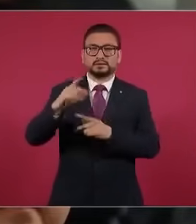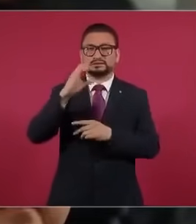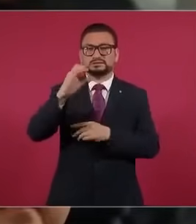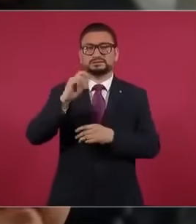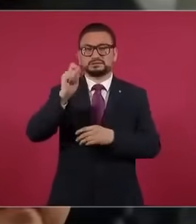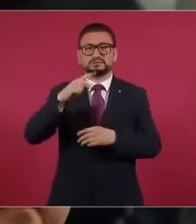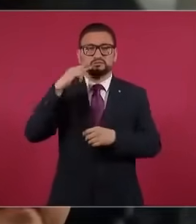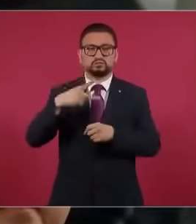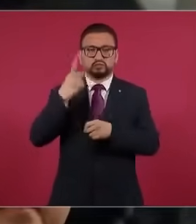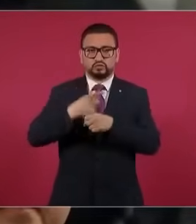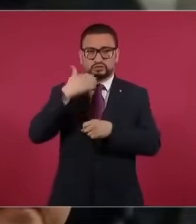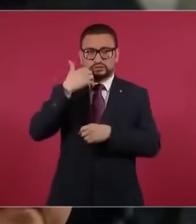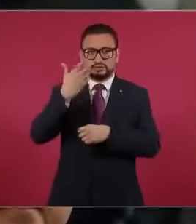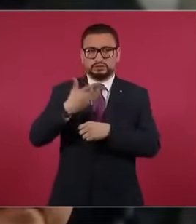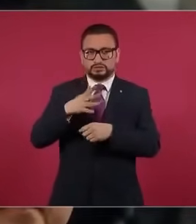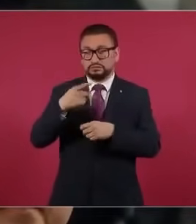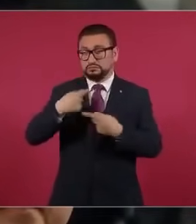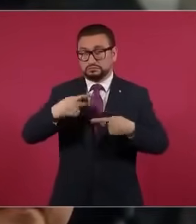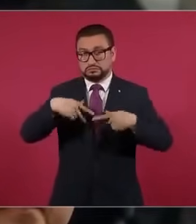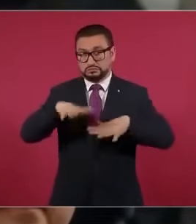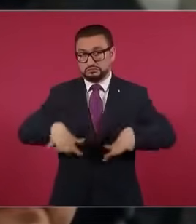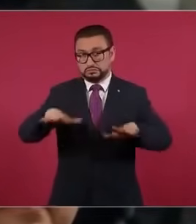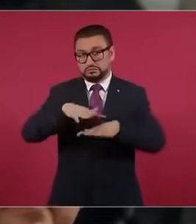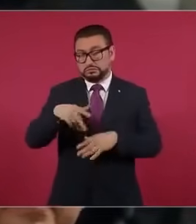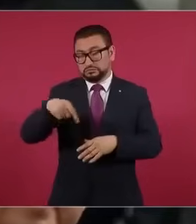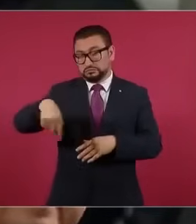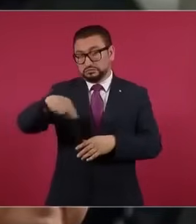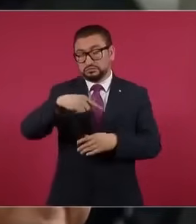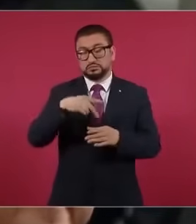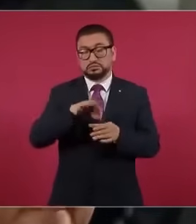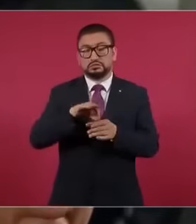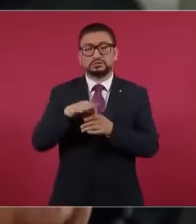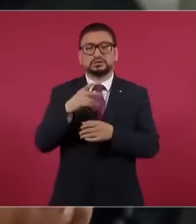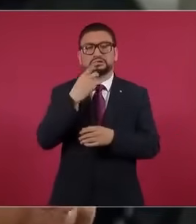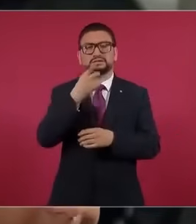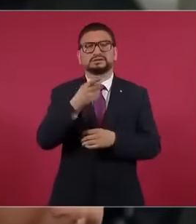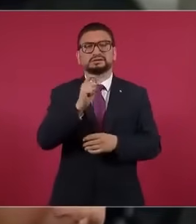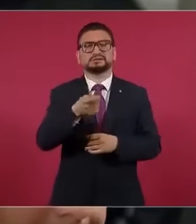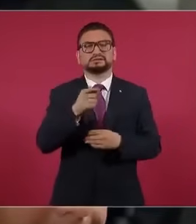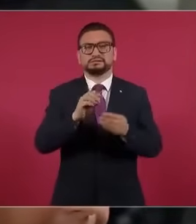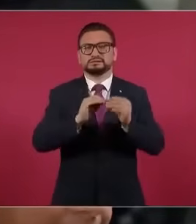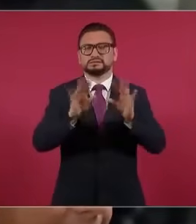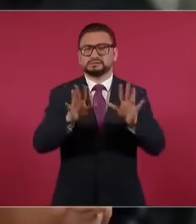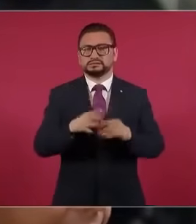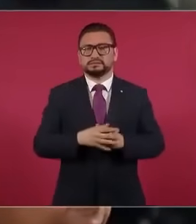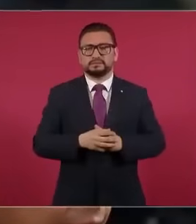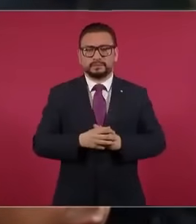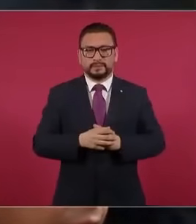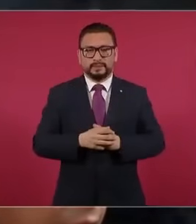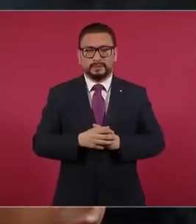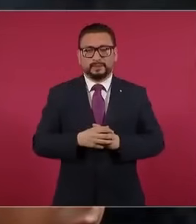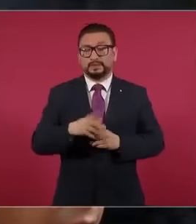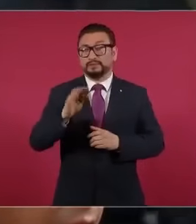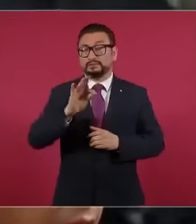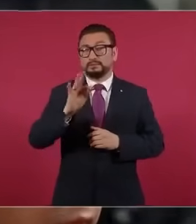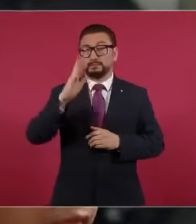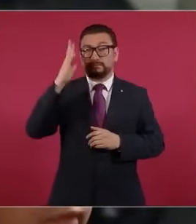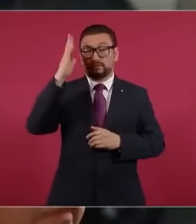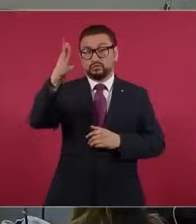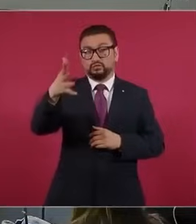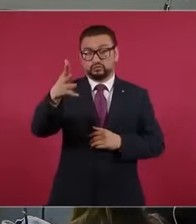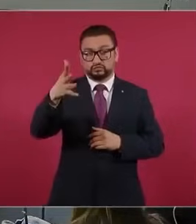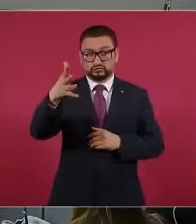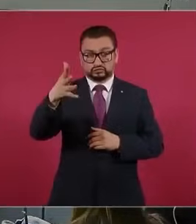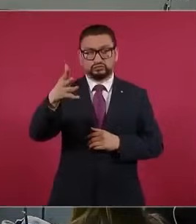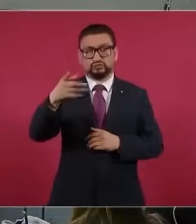voluntad política del pueblo. Esto, pues, lo que deja en claro es que en un futuro